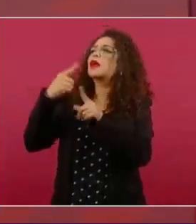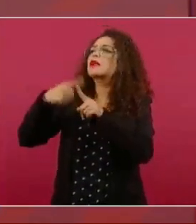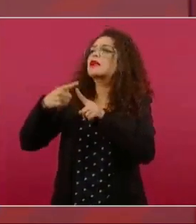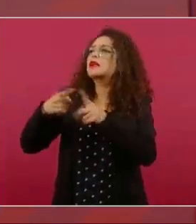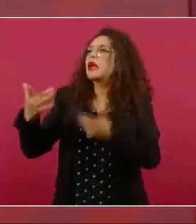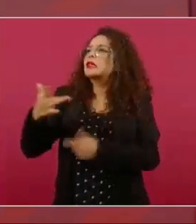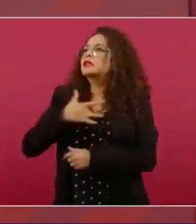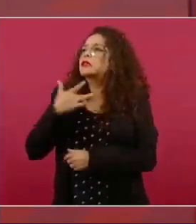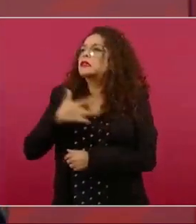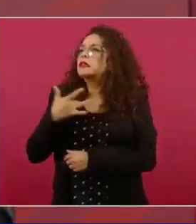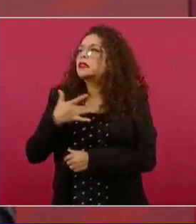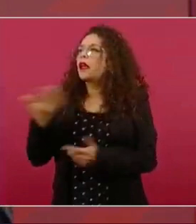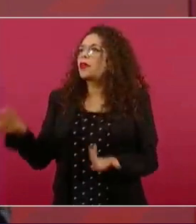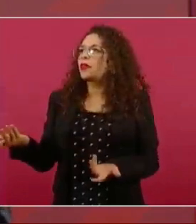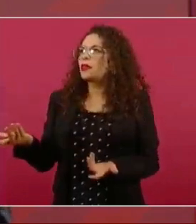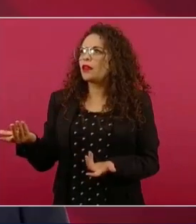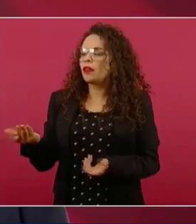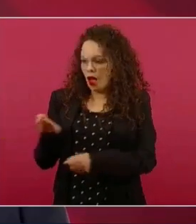Ahora,